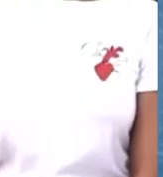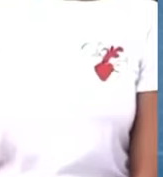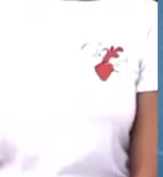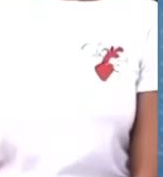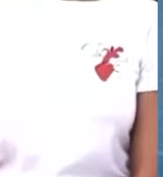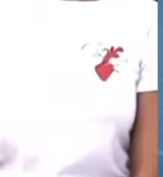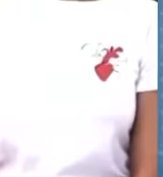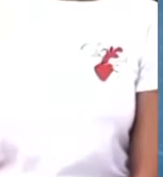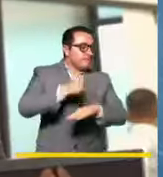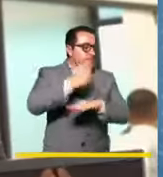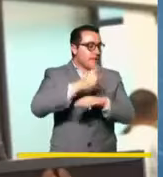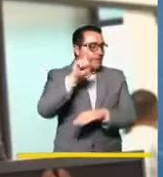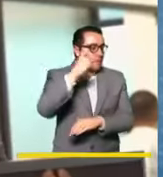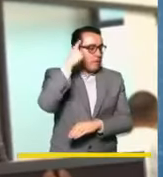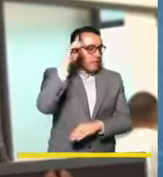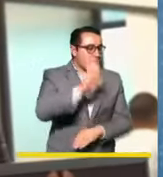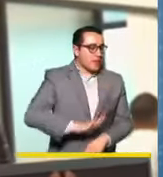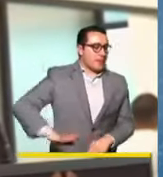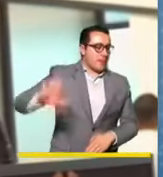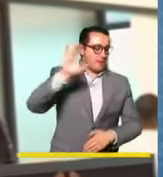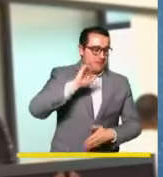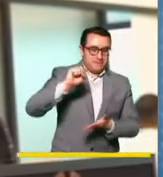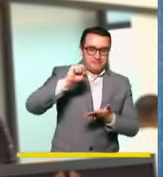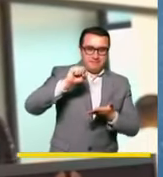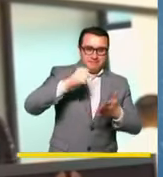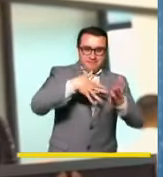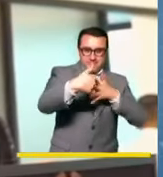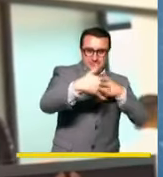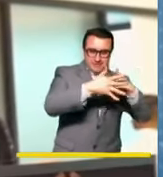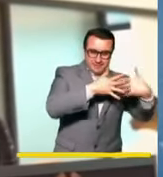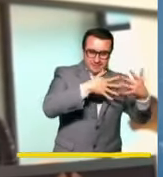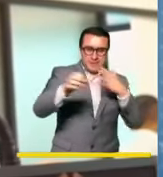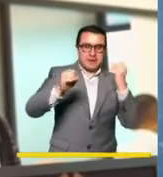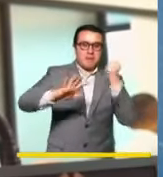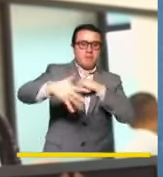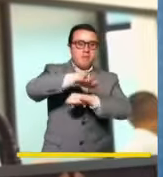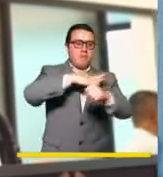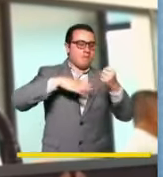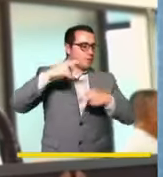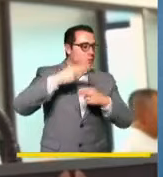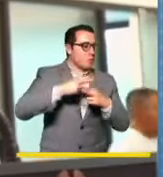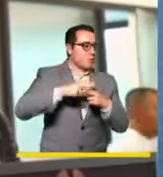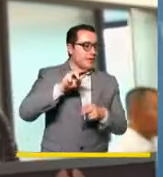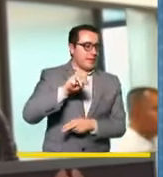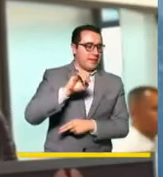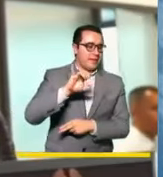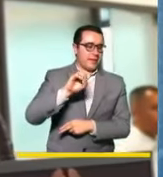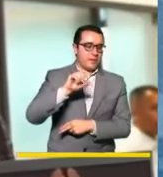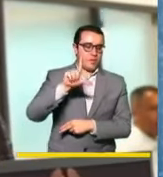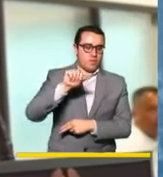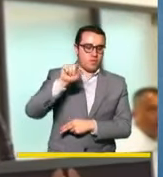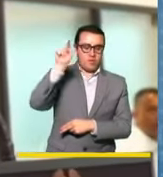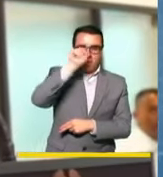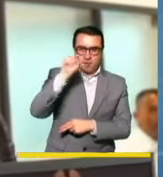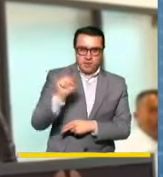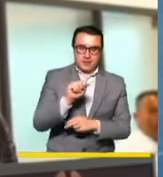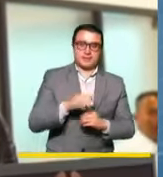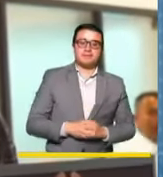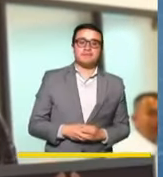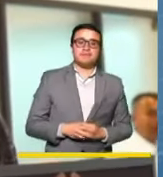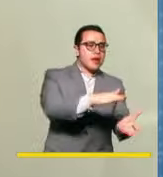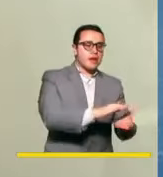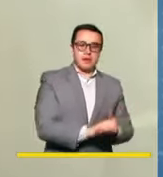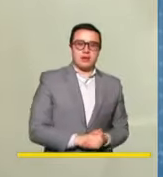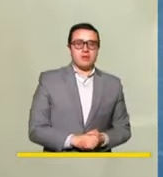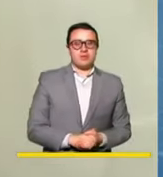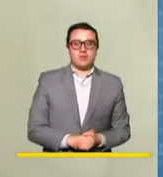decisiones de política pública y tramitar los las reformas de ley que fueran necesarias ante El Congreso de la República